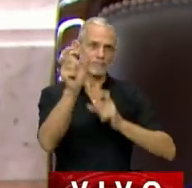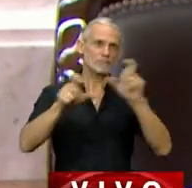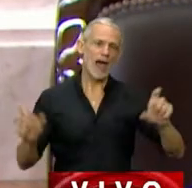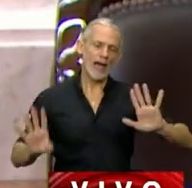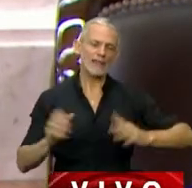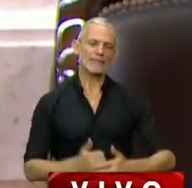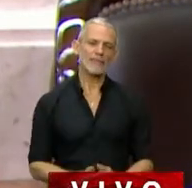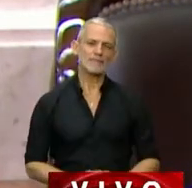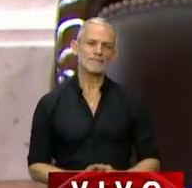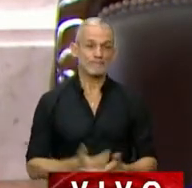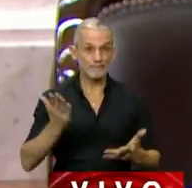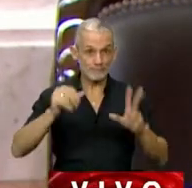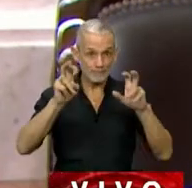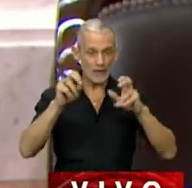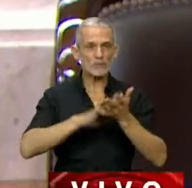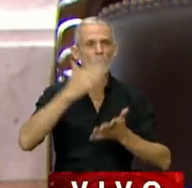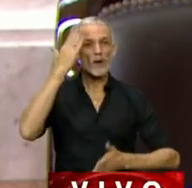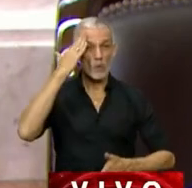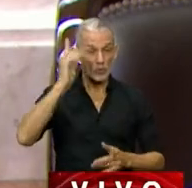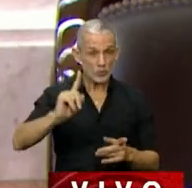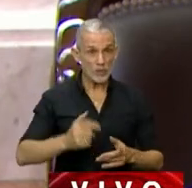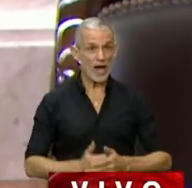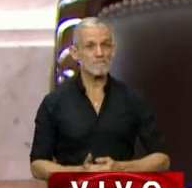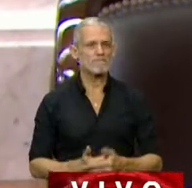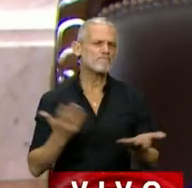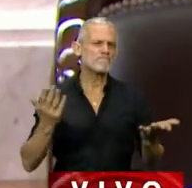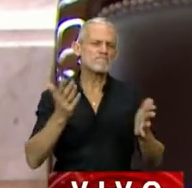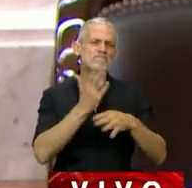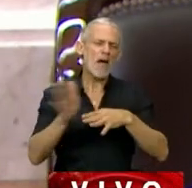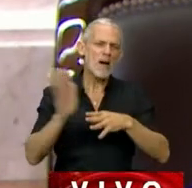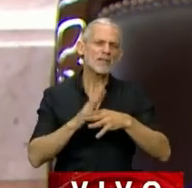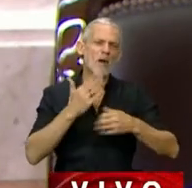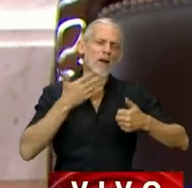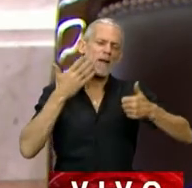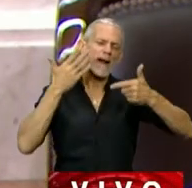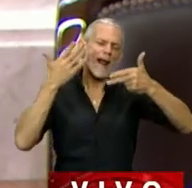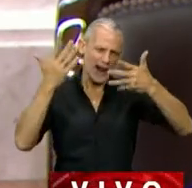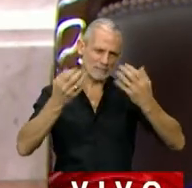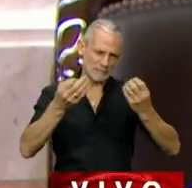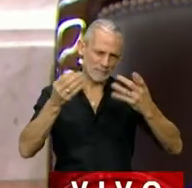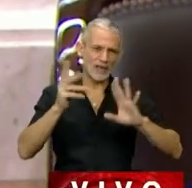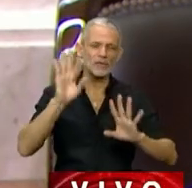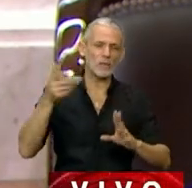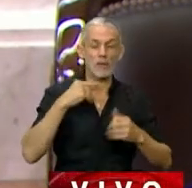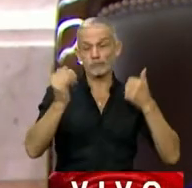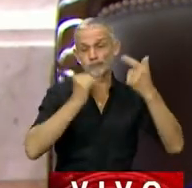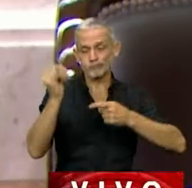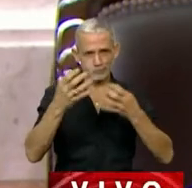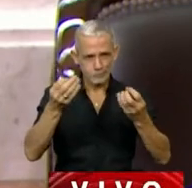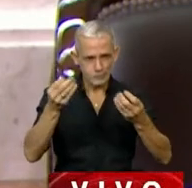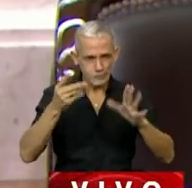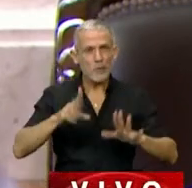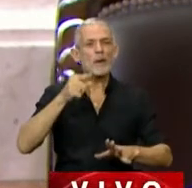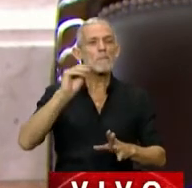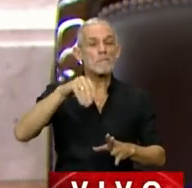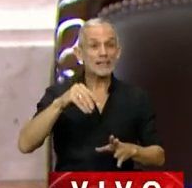gente. Y este tema de la cultura, más allá de las palabras, los discursos, las argumentaciones, es